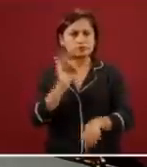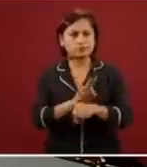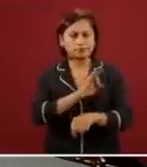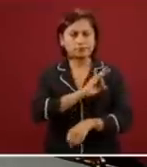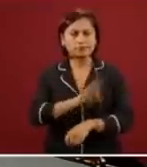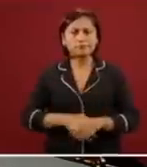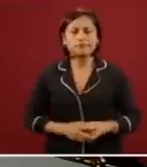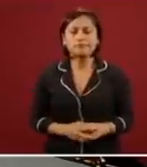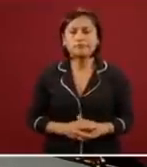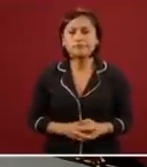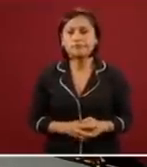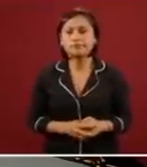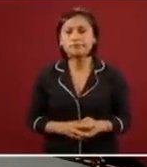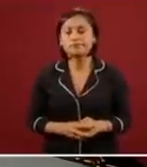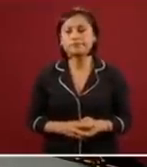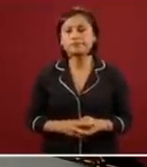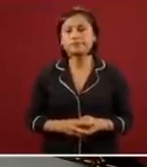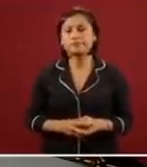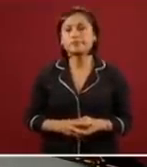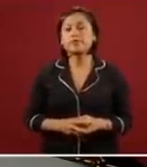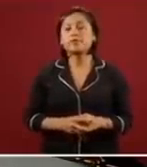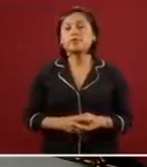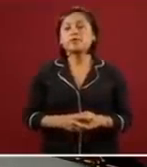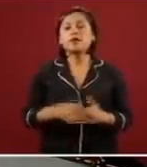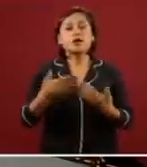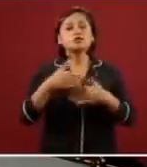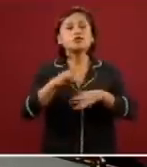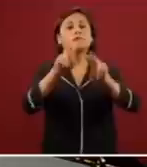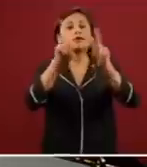Sobre el tema, las dos compañeras.